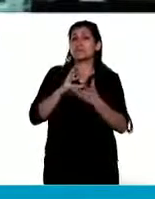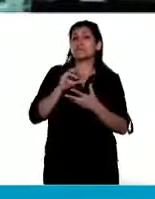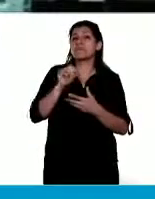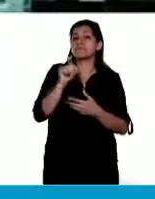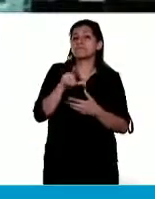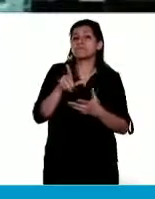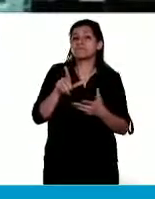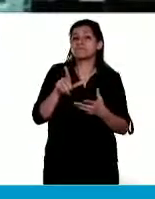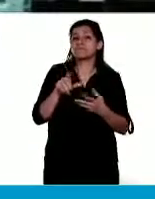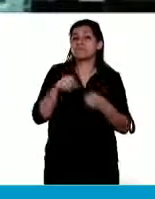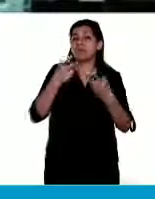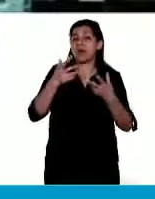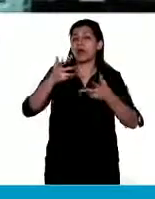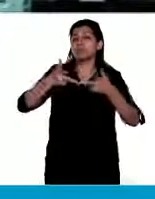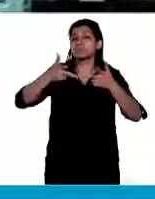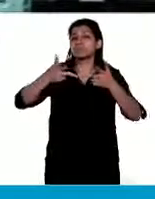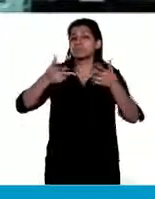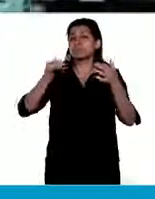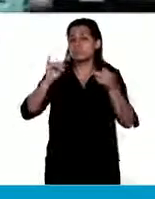mejor lo pueden hacer.